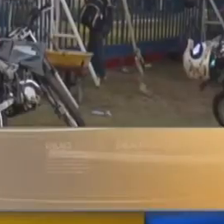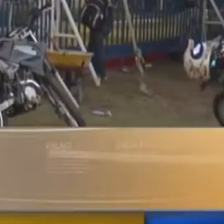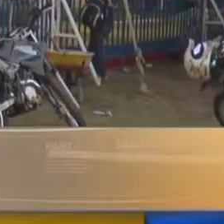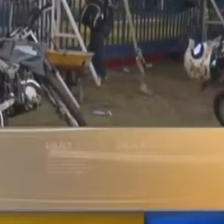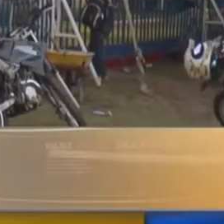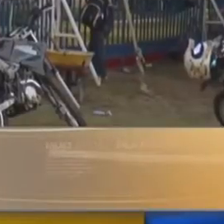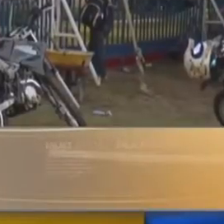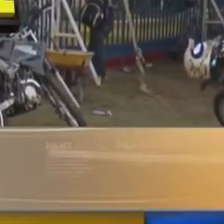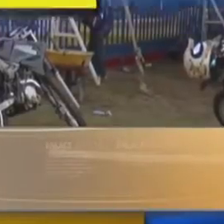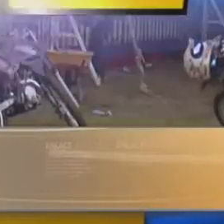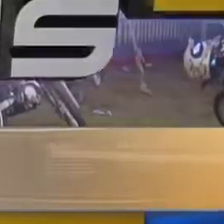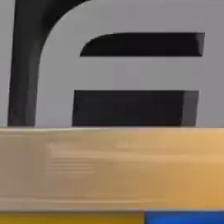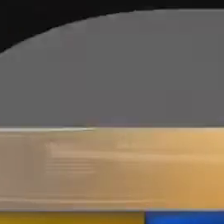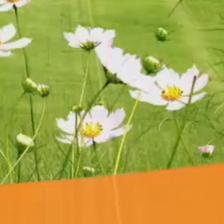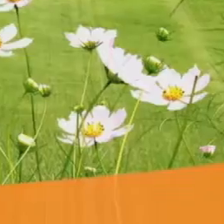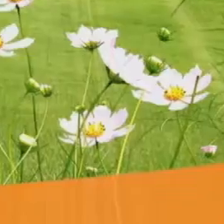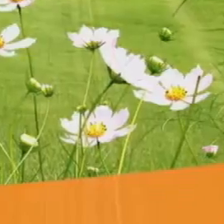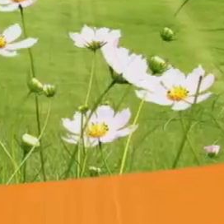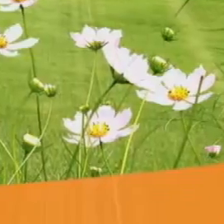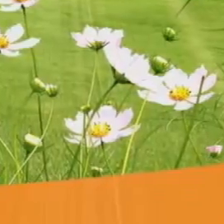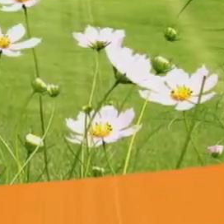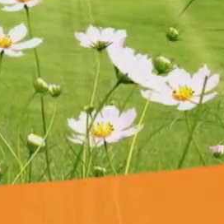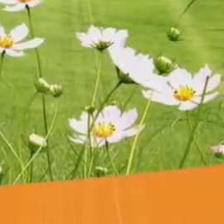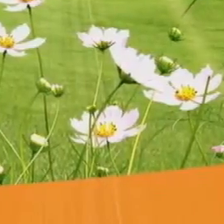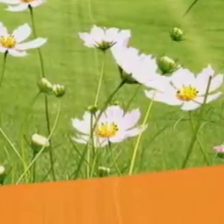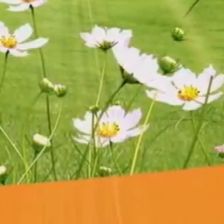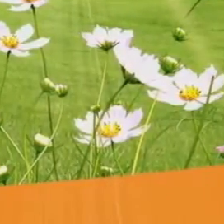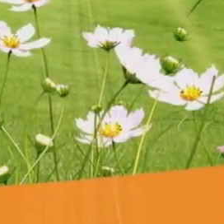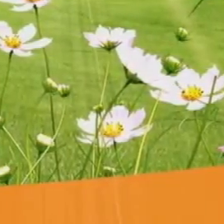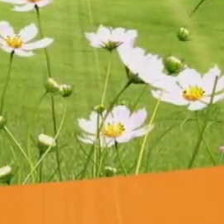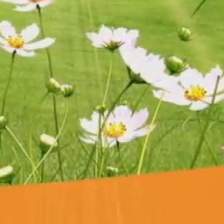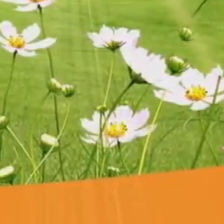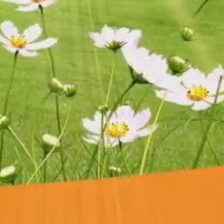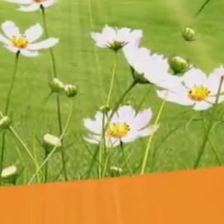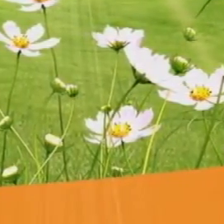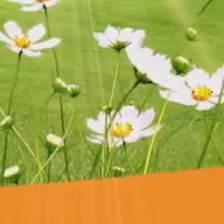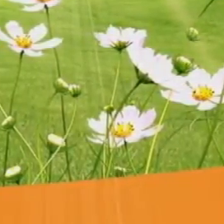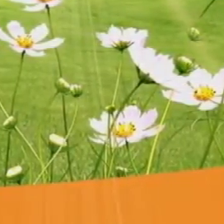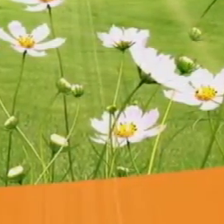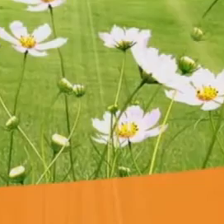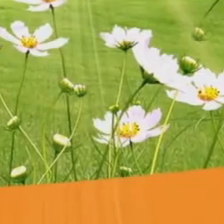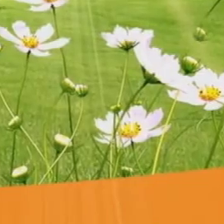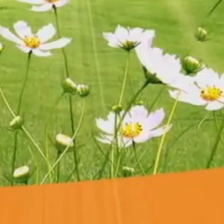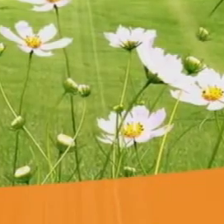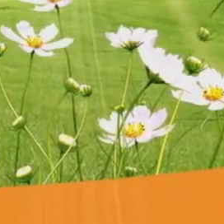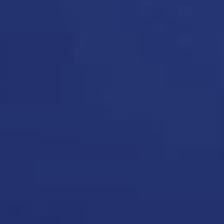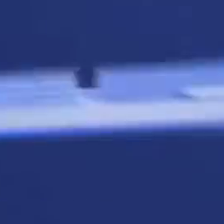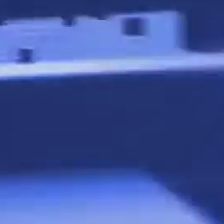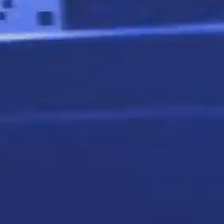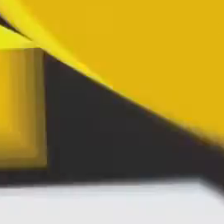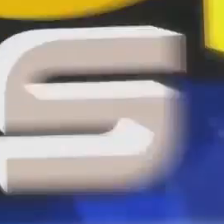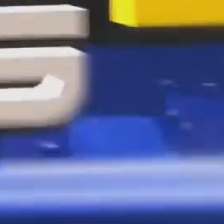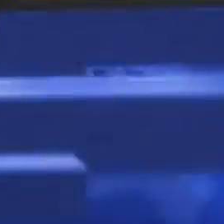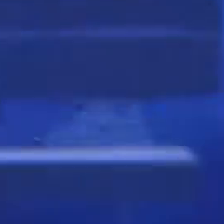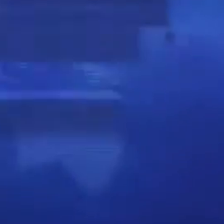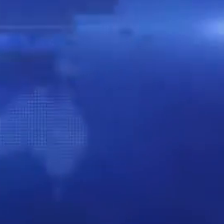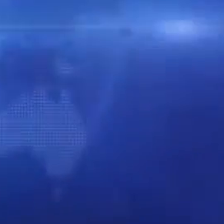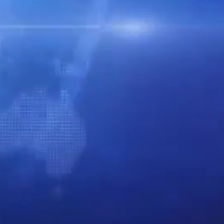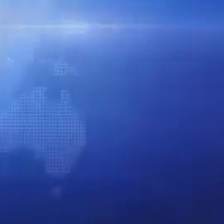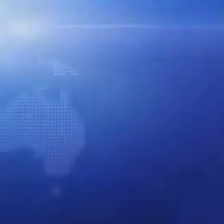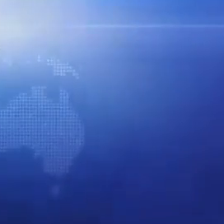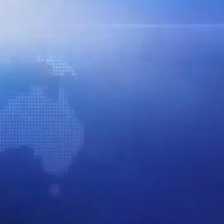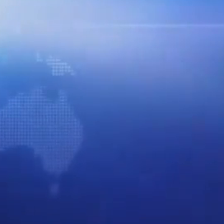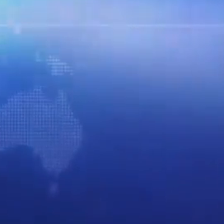los talleres de la jornada de hoy. Con el patrocinio de Barsol Ecológico, Barsol Aroma Delicias, líder en limpieza.